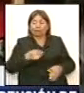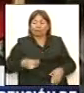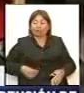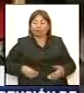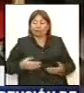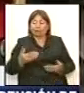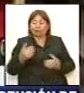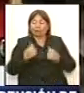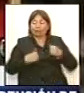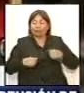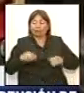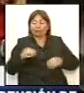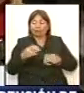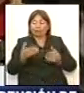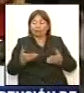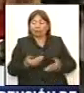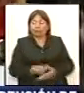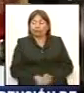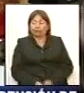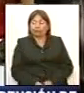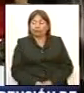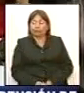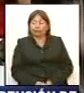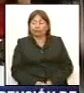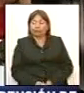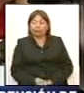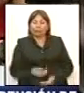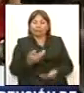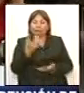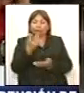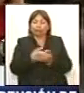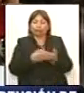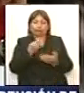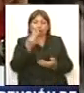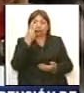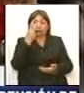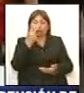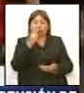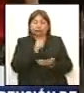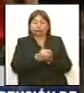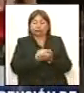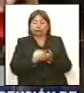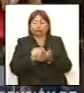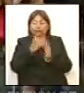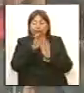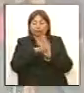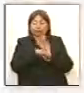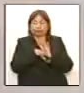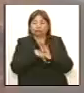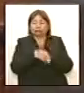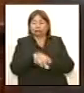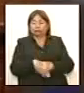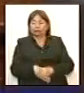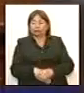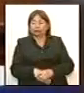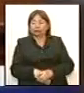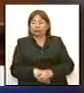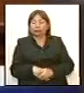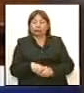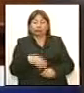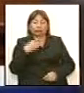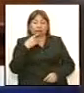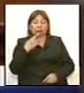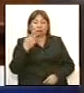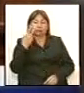los actores peruanos que se hicieron conocidos contarán con una pensión de 2 remuneraciones mínimas vitales. 3 personajes de